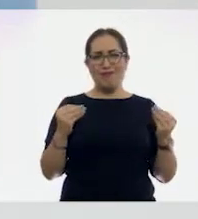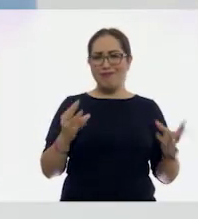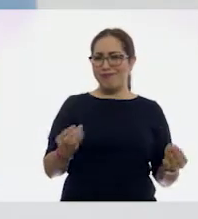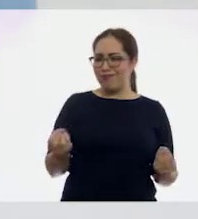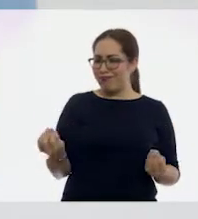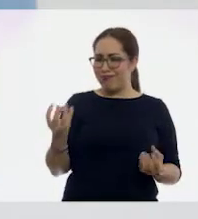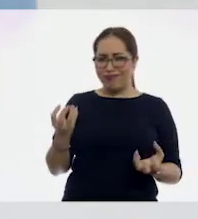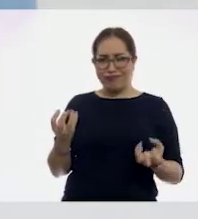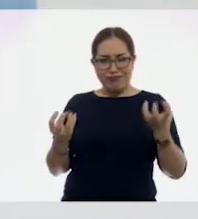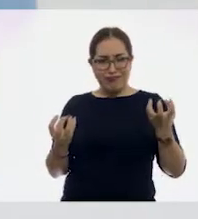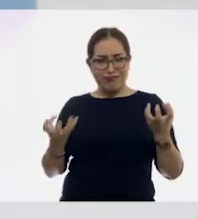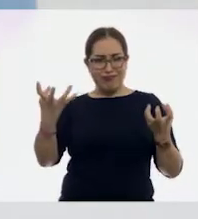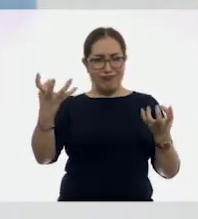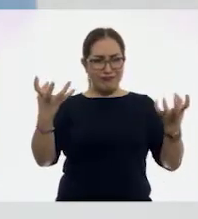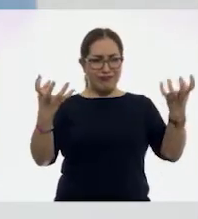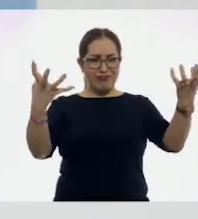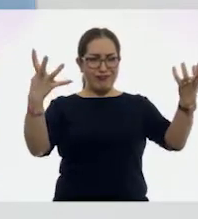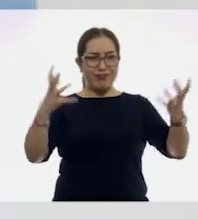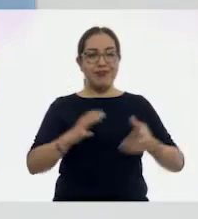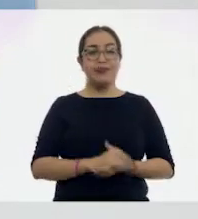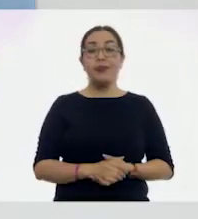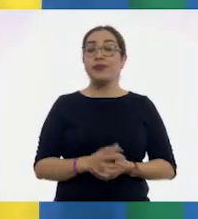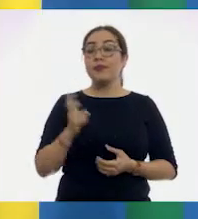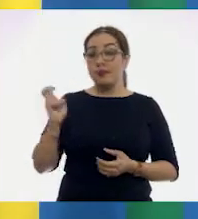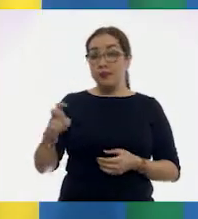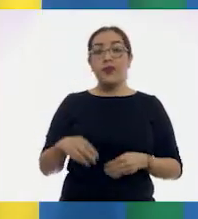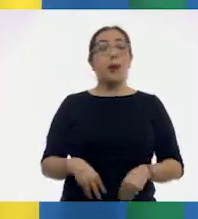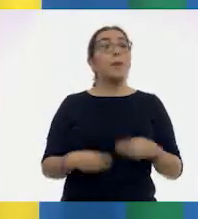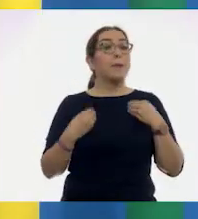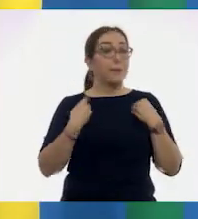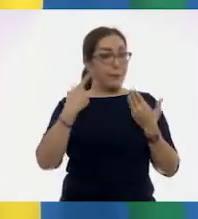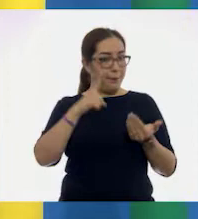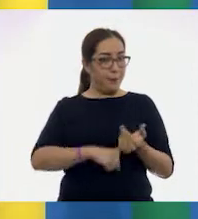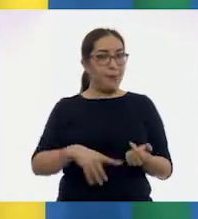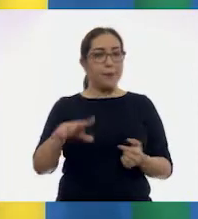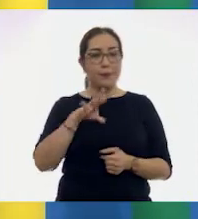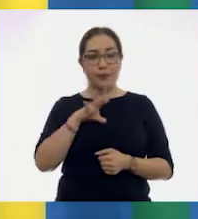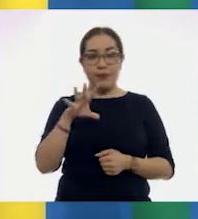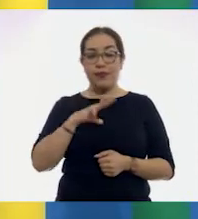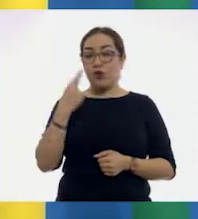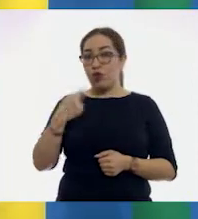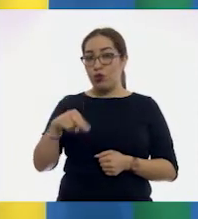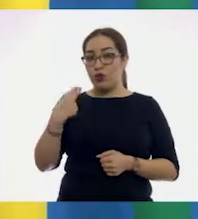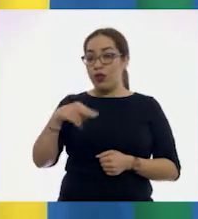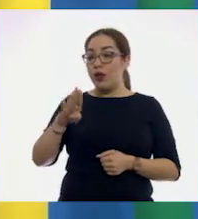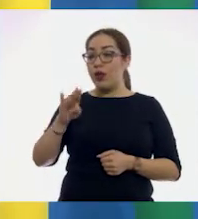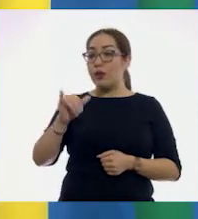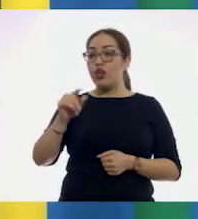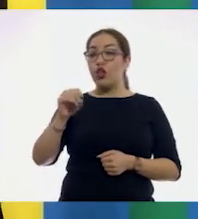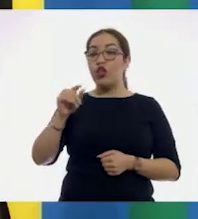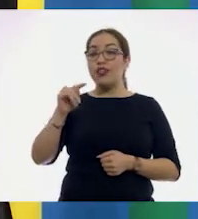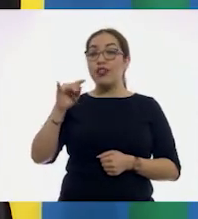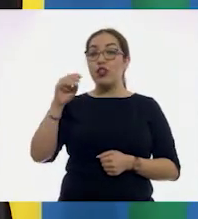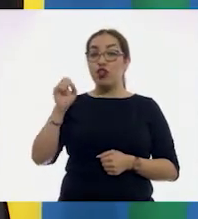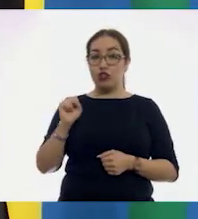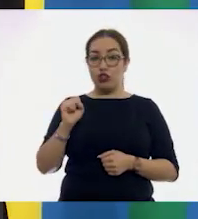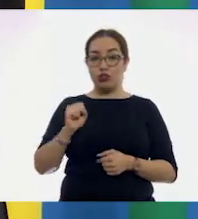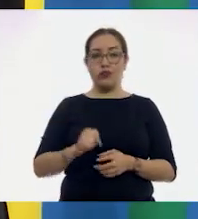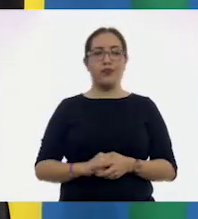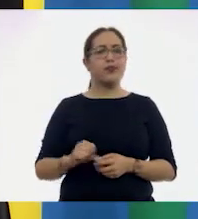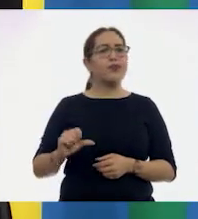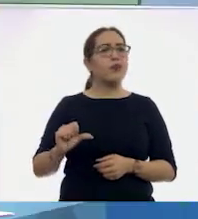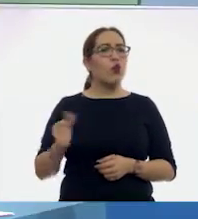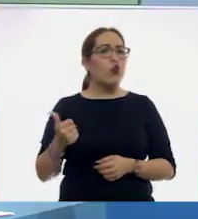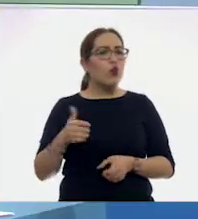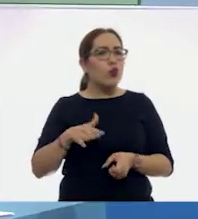vivos. Recordemos que los factores biológicos son los seres vivos y que también se les llama factores bióticos. Bióticos, perfecto.